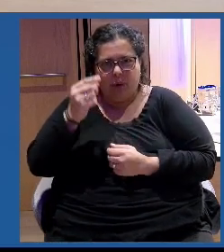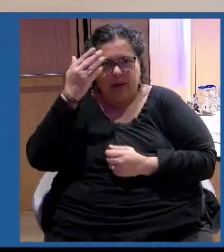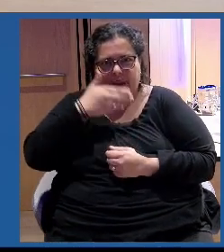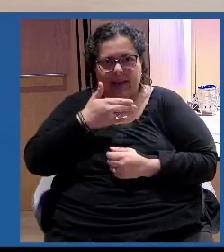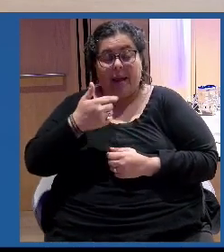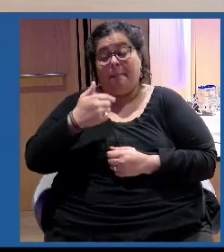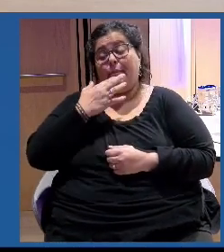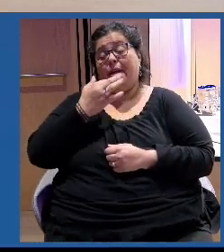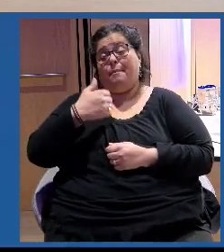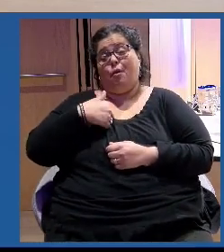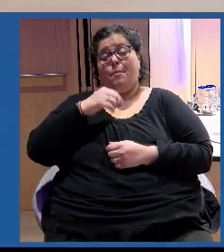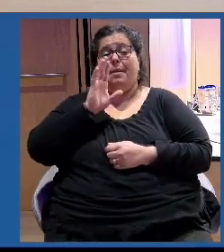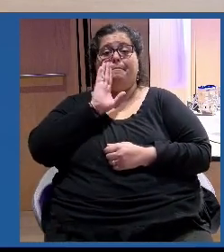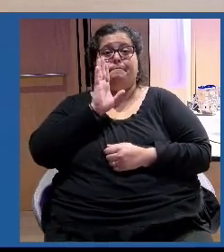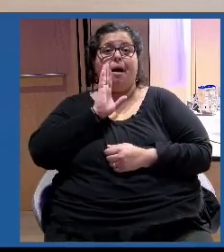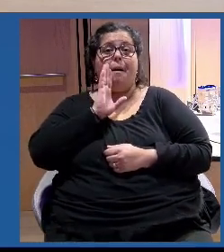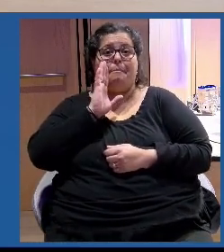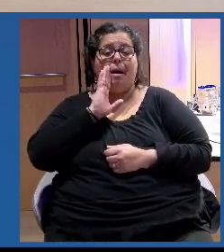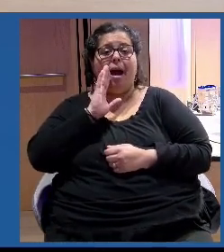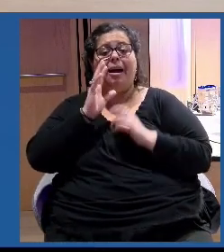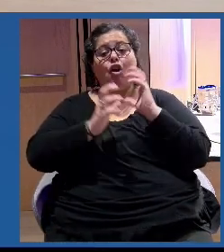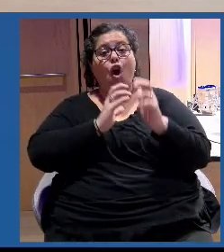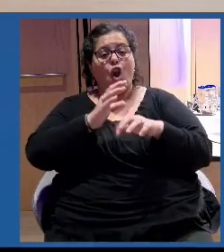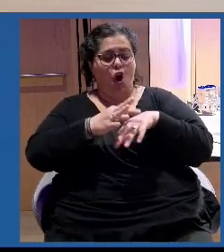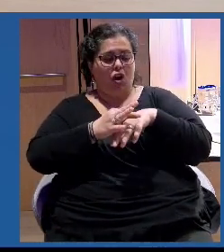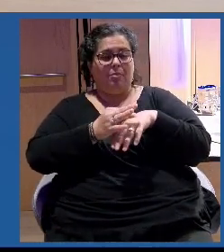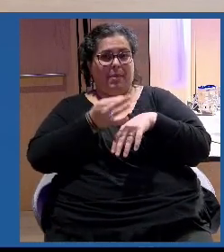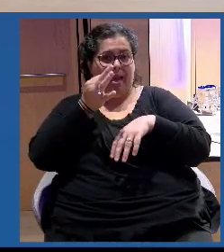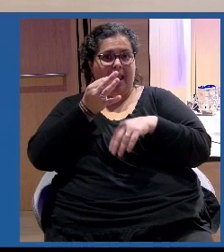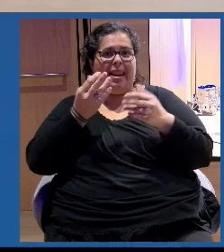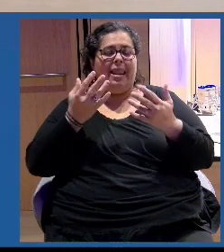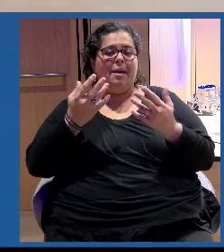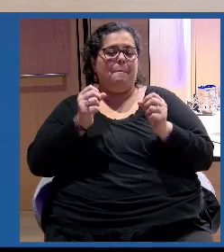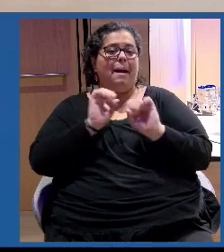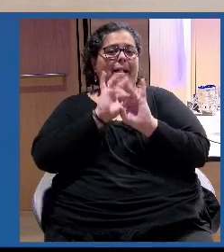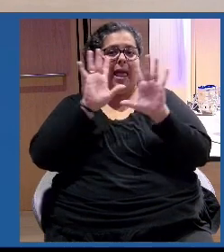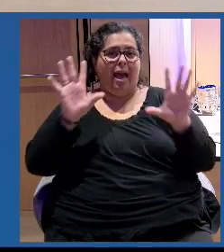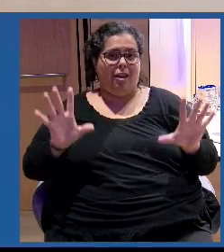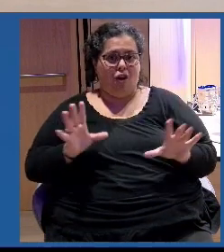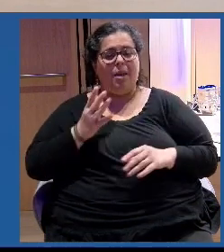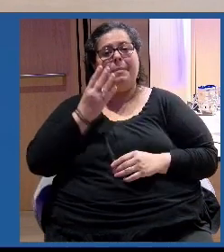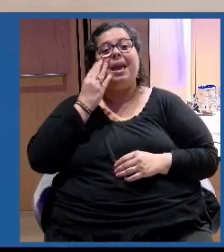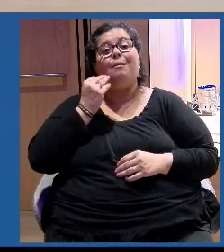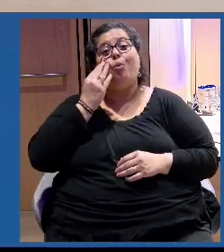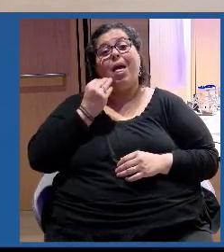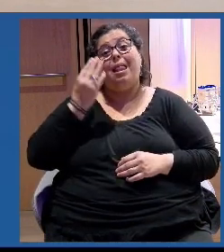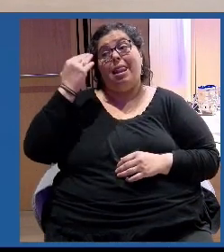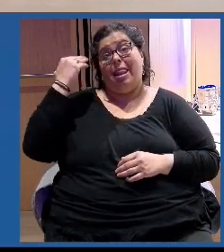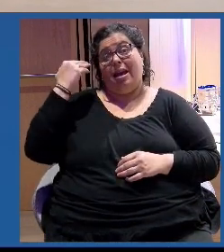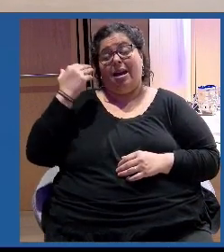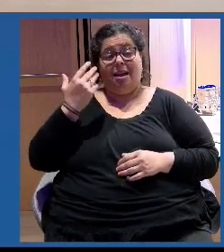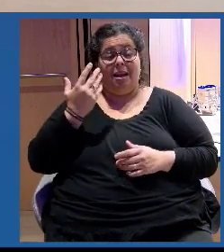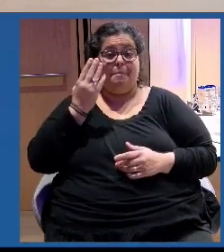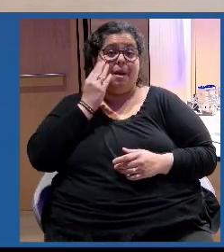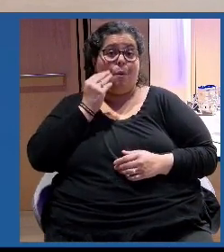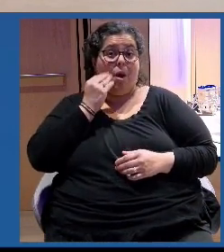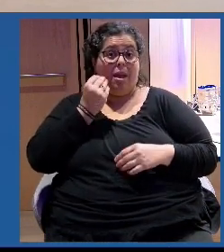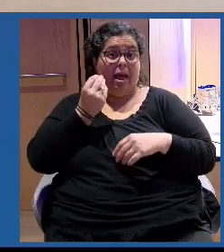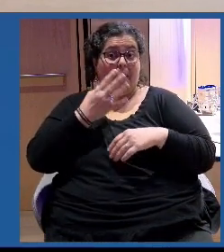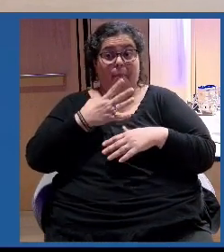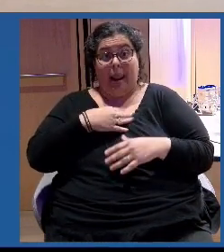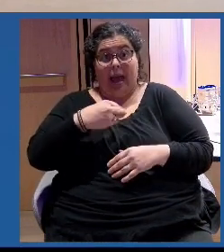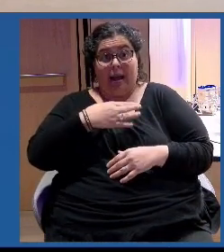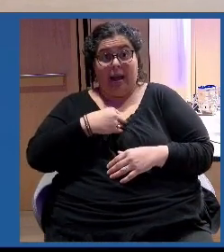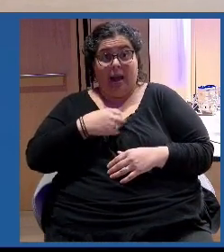historia, mi mamá es de un color mucho más claro que yo, y mi abuela, que era blanca, cuando conoce a mi mamá, le dice a